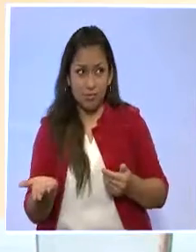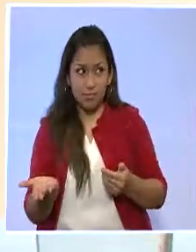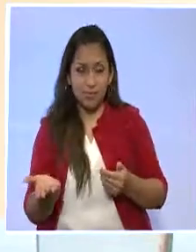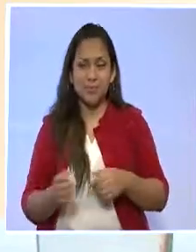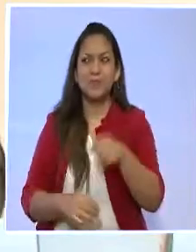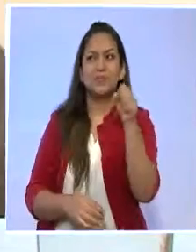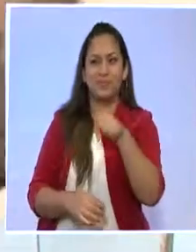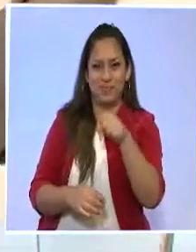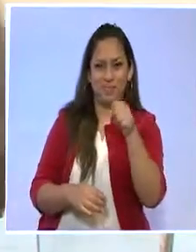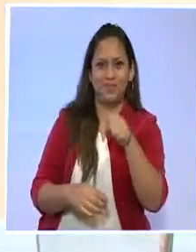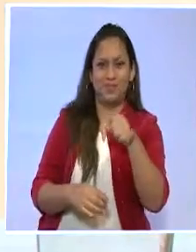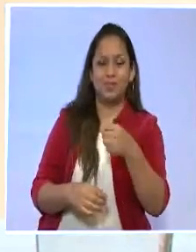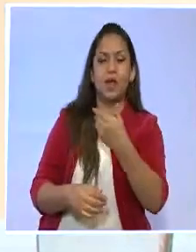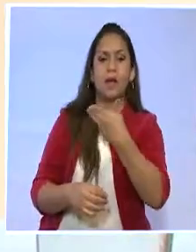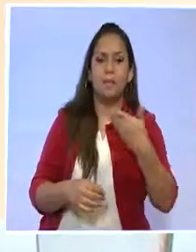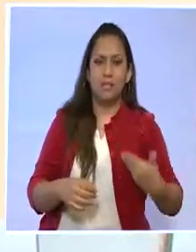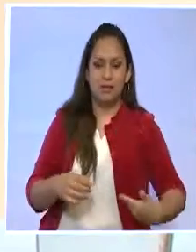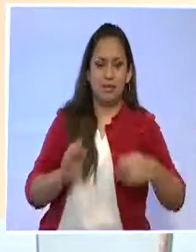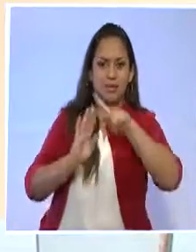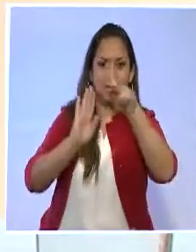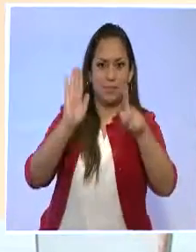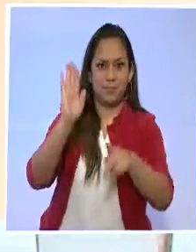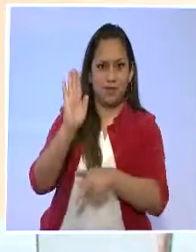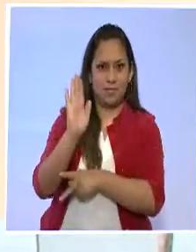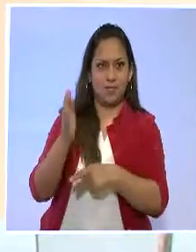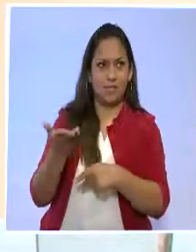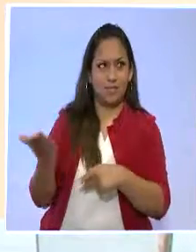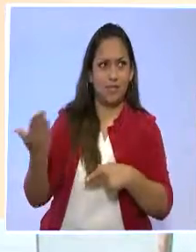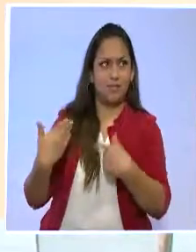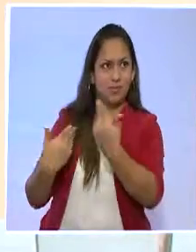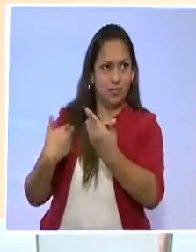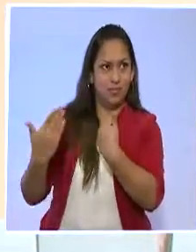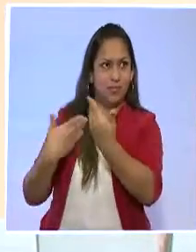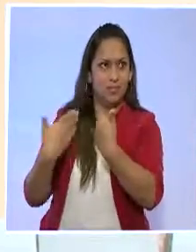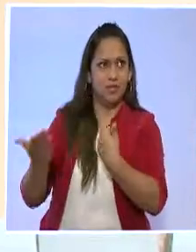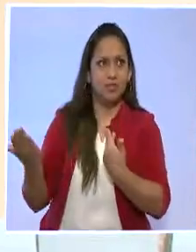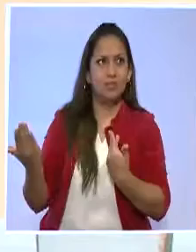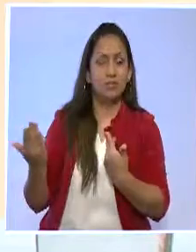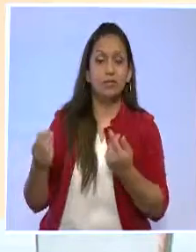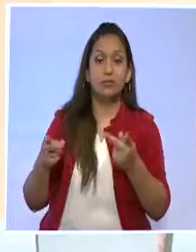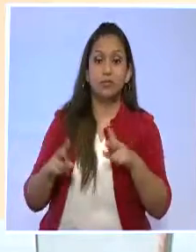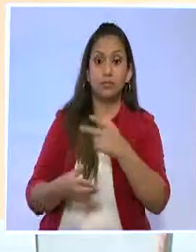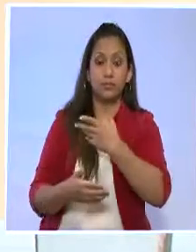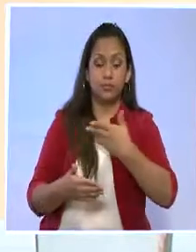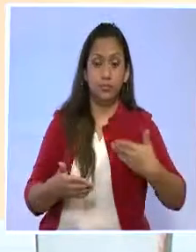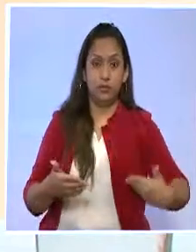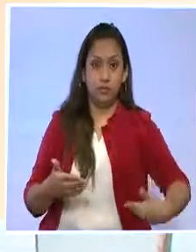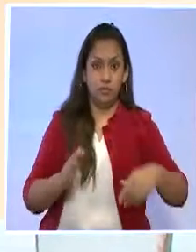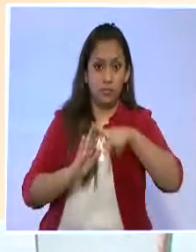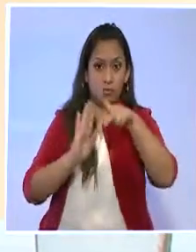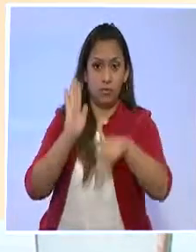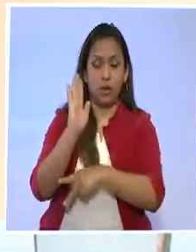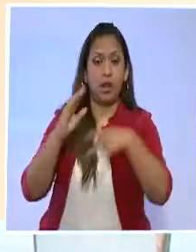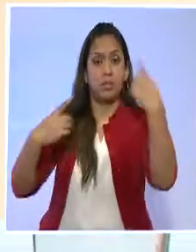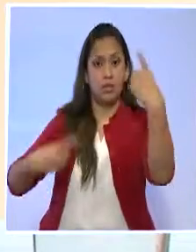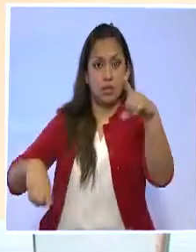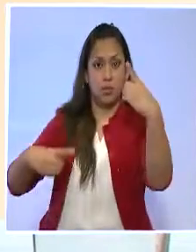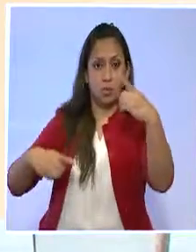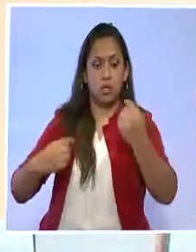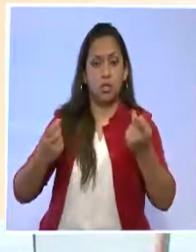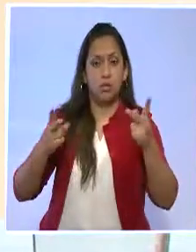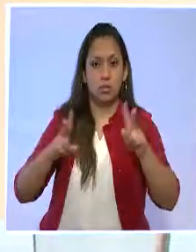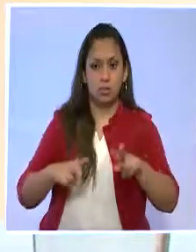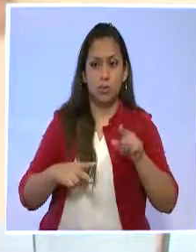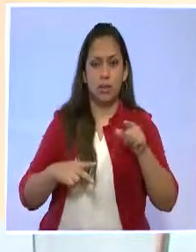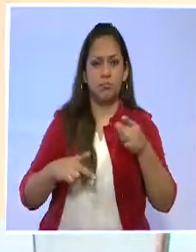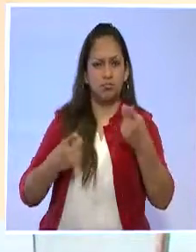los presidentes de los parlamentos velar los tiene es bicameral entonces tuvimos tanto con el presidente de la cámara de diputados como de la cámara de senadores